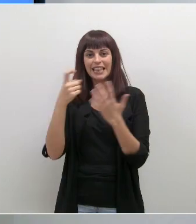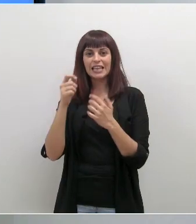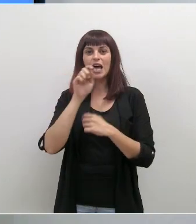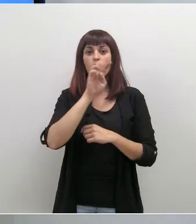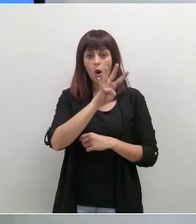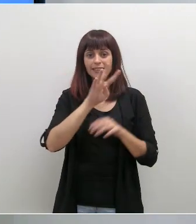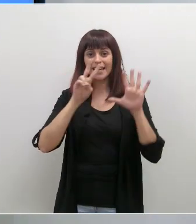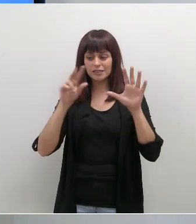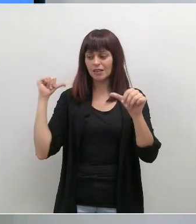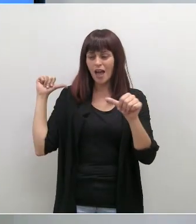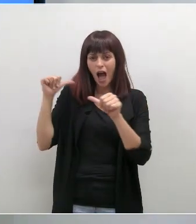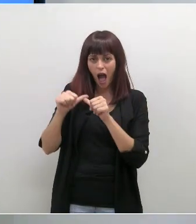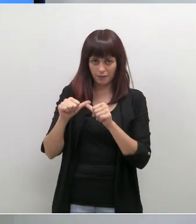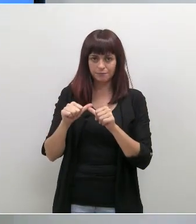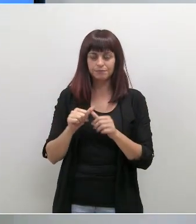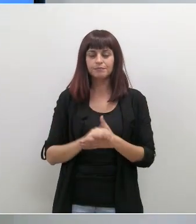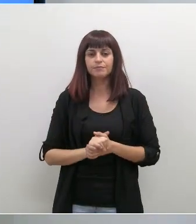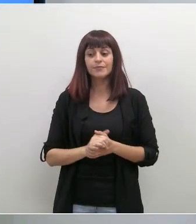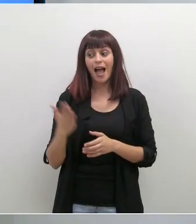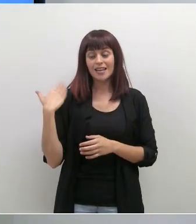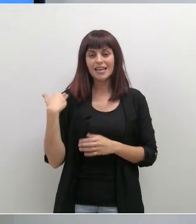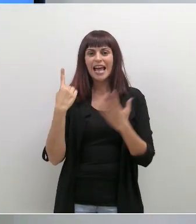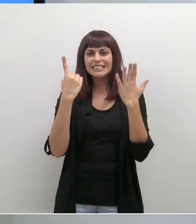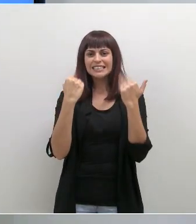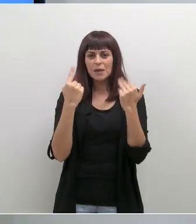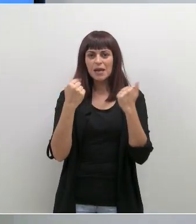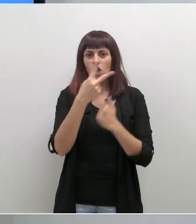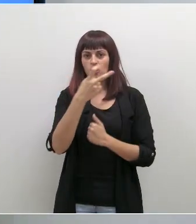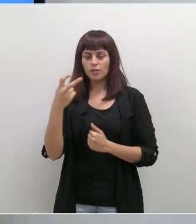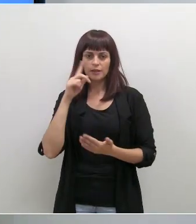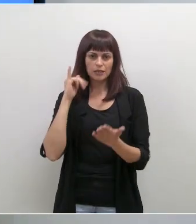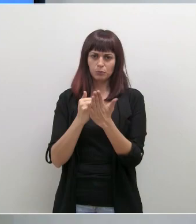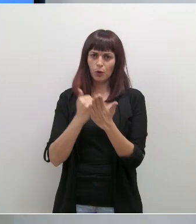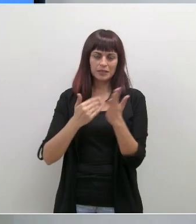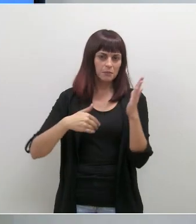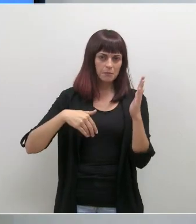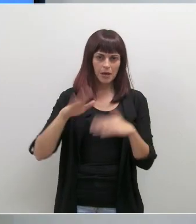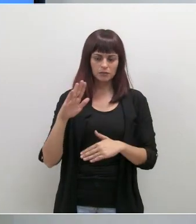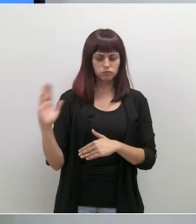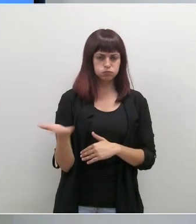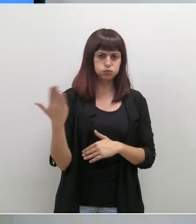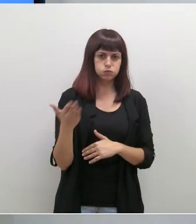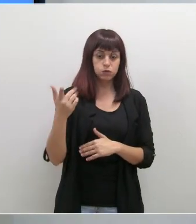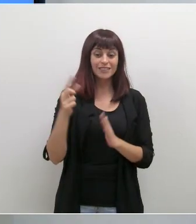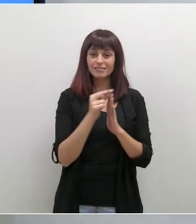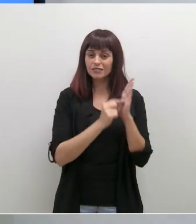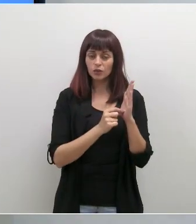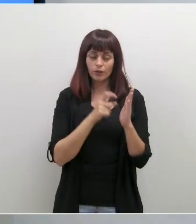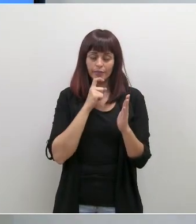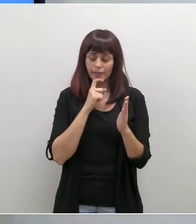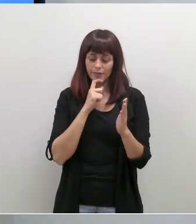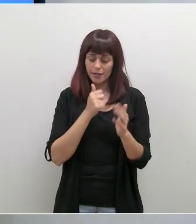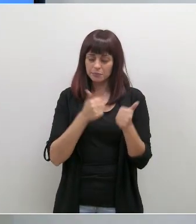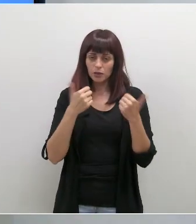432.647 en toda la pandemia. Ayer se realizaron más de 6.200 pruebas. Y como siempre, el dato más difícil de dar, el número